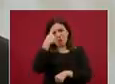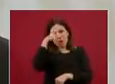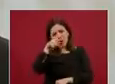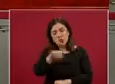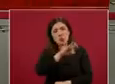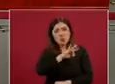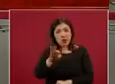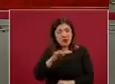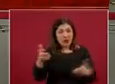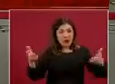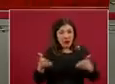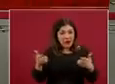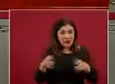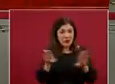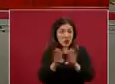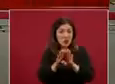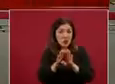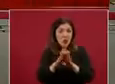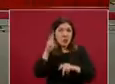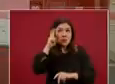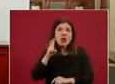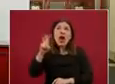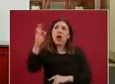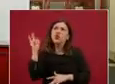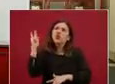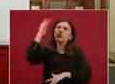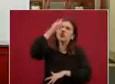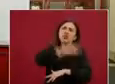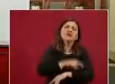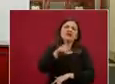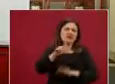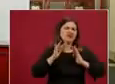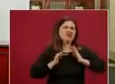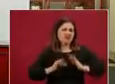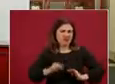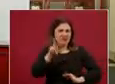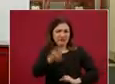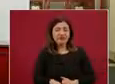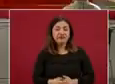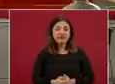poder realizar nuestros viajes con la mayor tranquilidad posible.